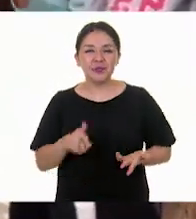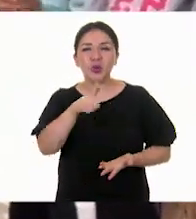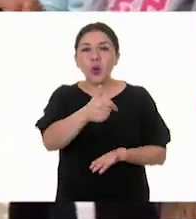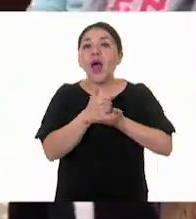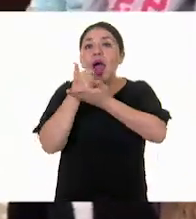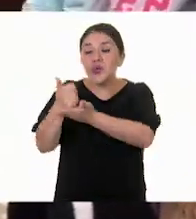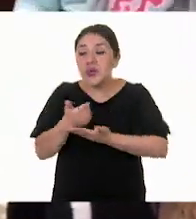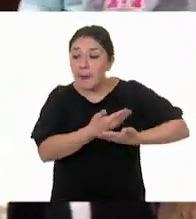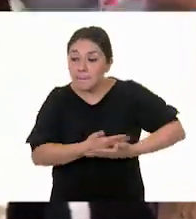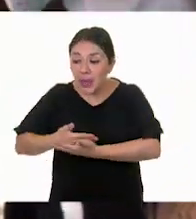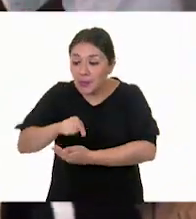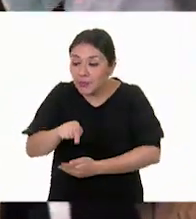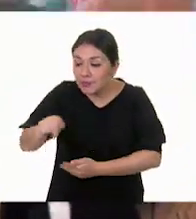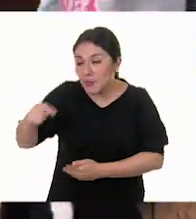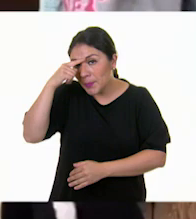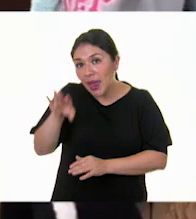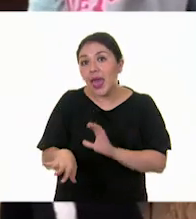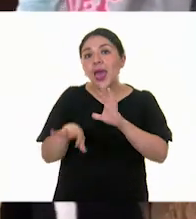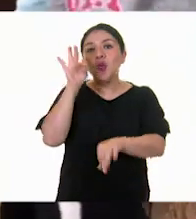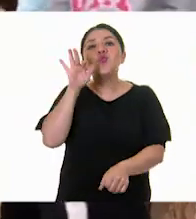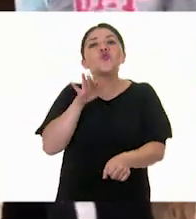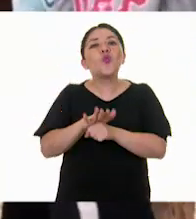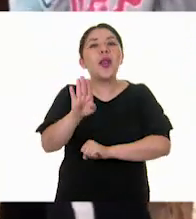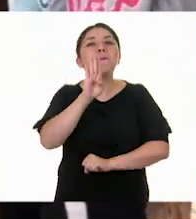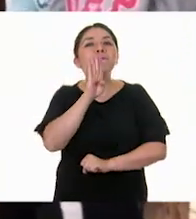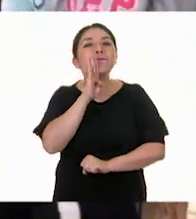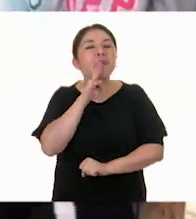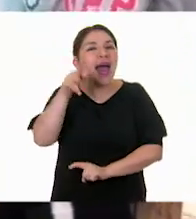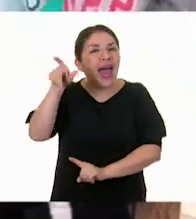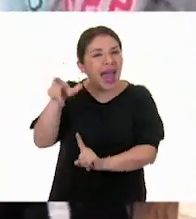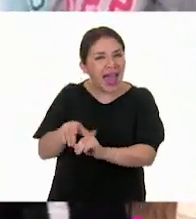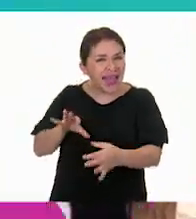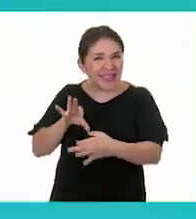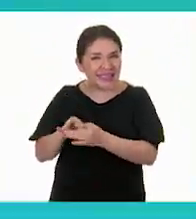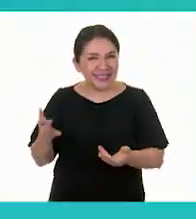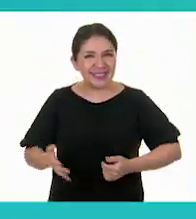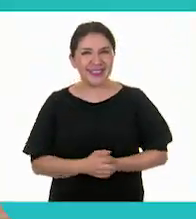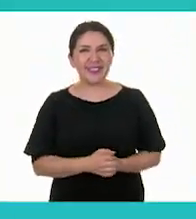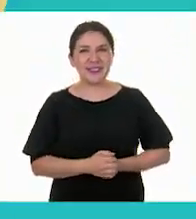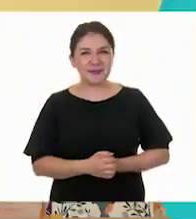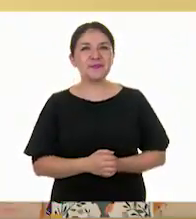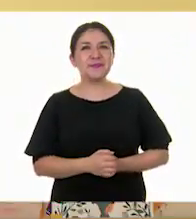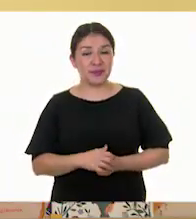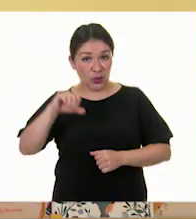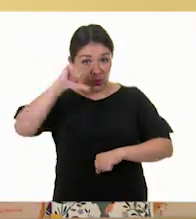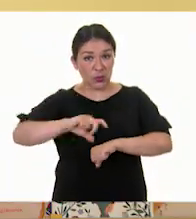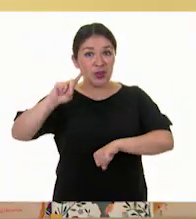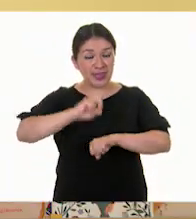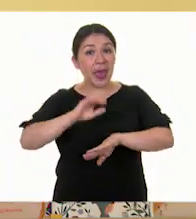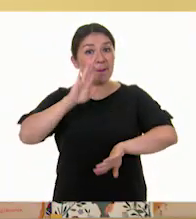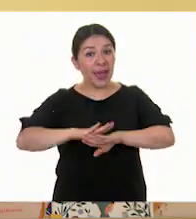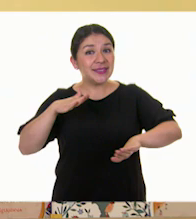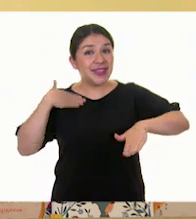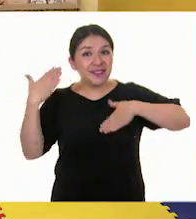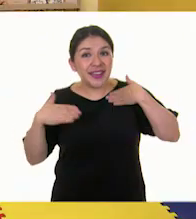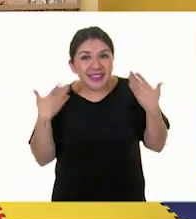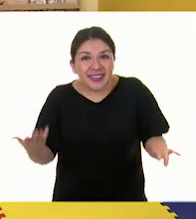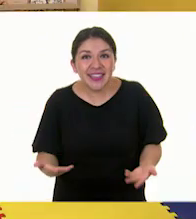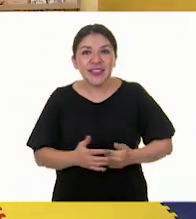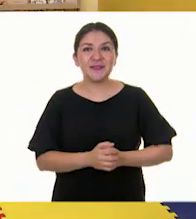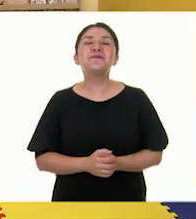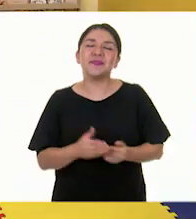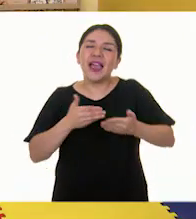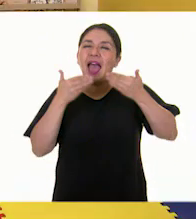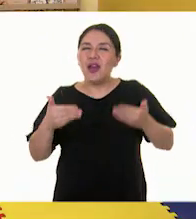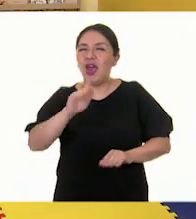Ayuda a estos bebés a encontrar a su mamá. El día de hoy nos divertimos mucho.